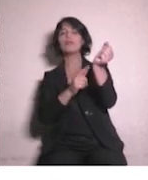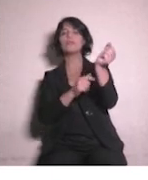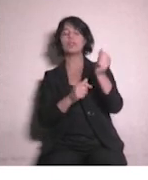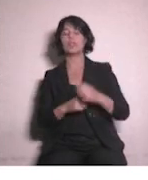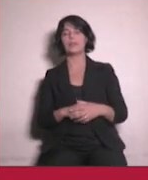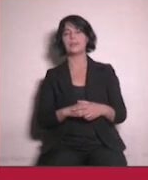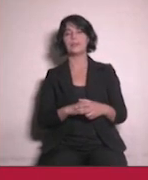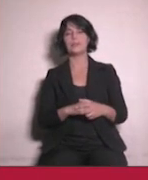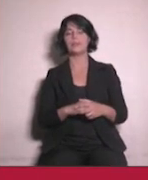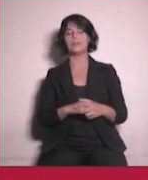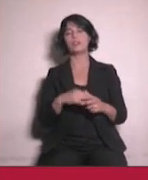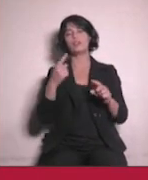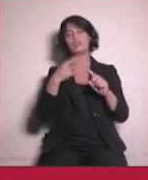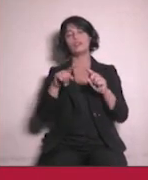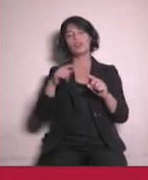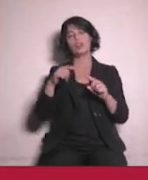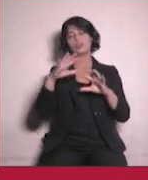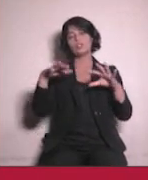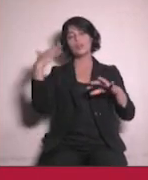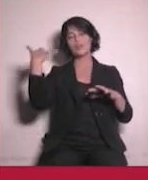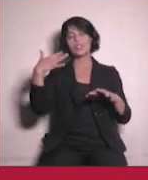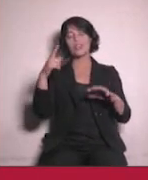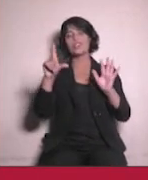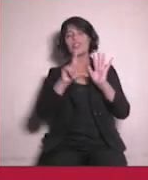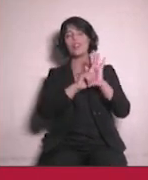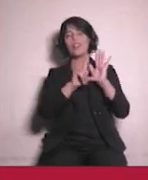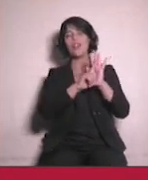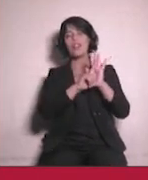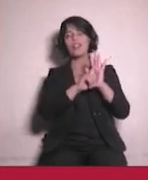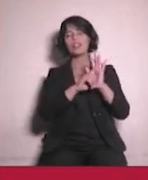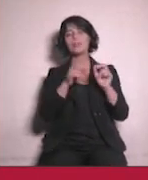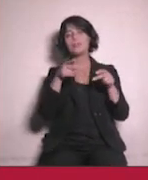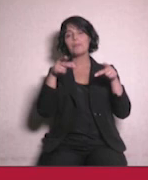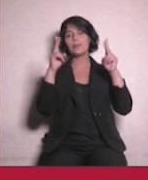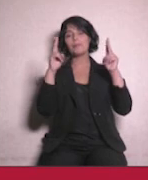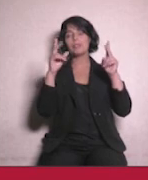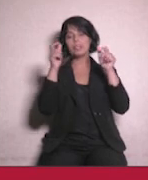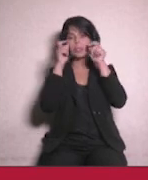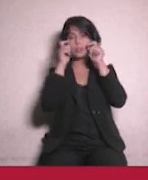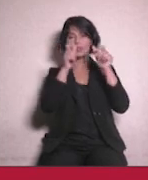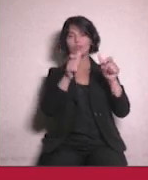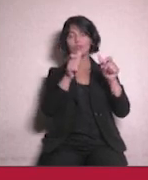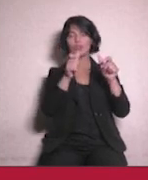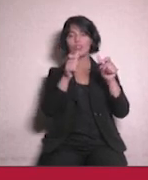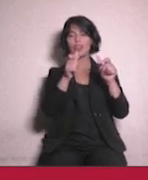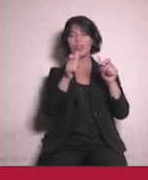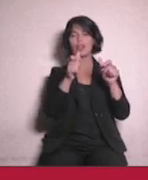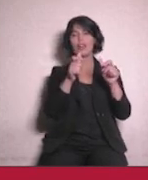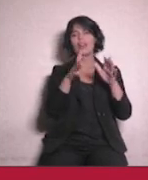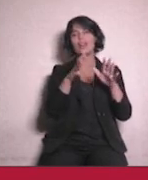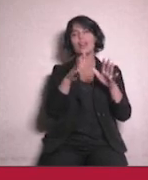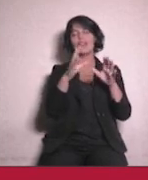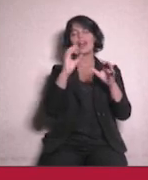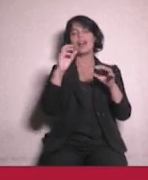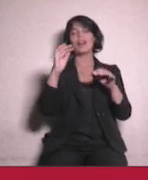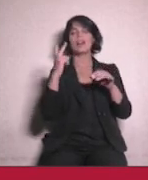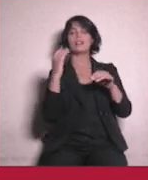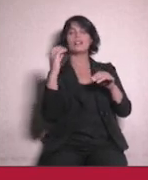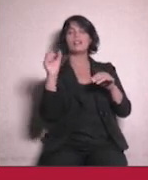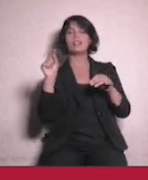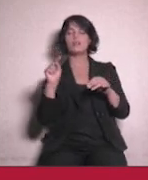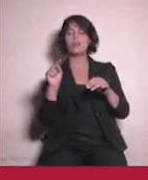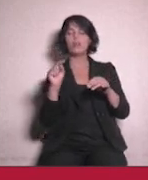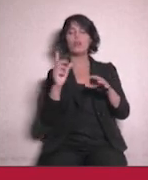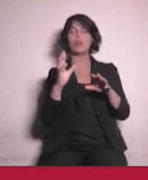Otro hito importante fue la ley que permite y regula la inversión en activos alternativos. Este es un